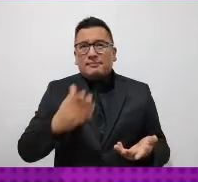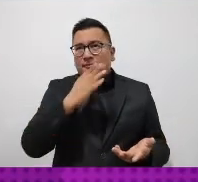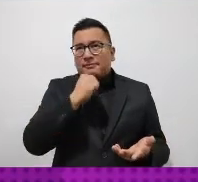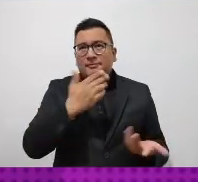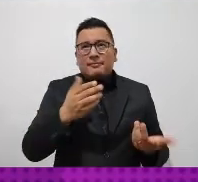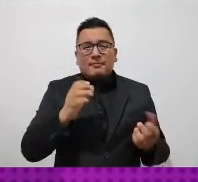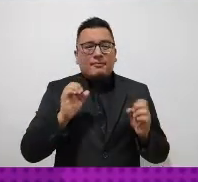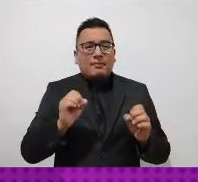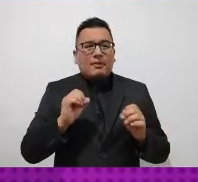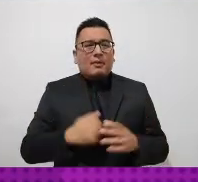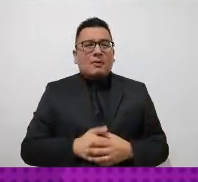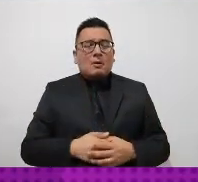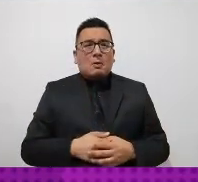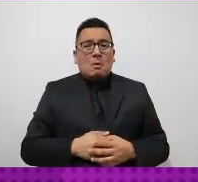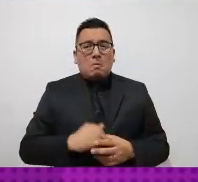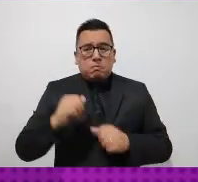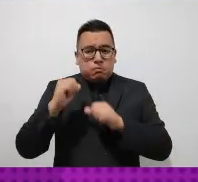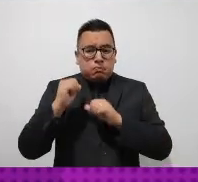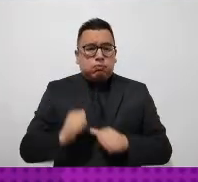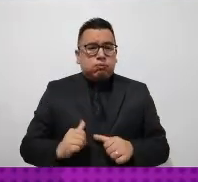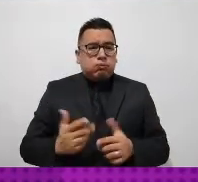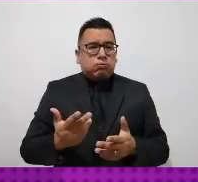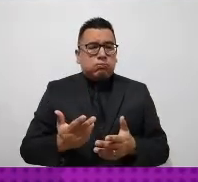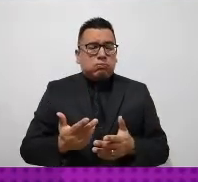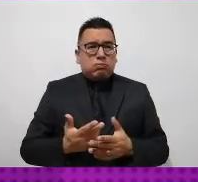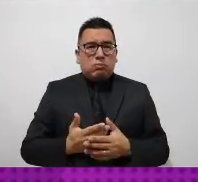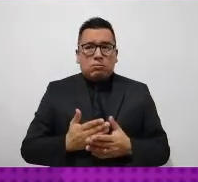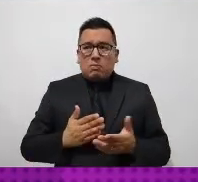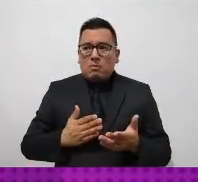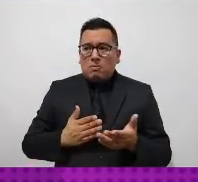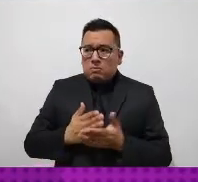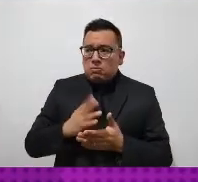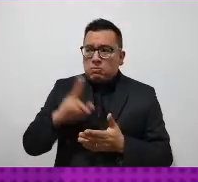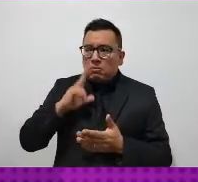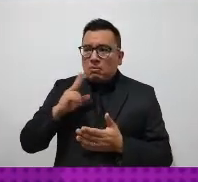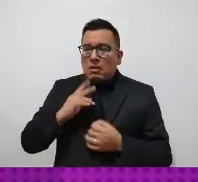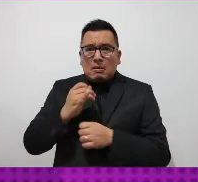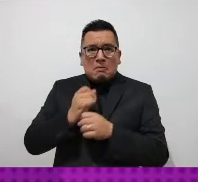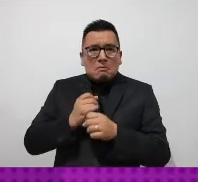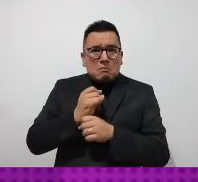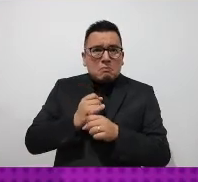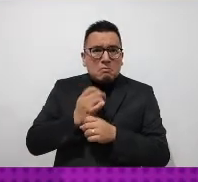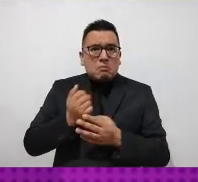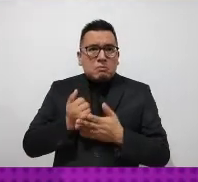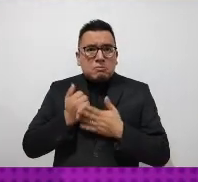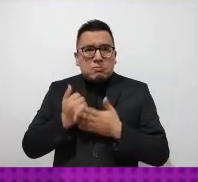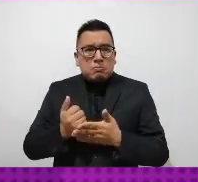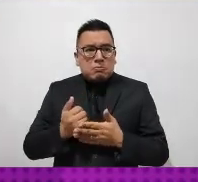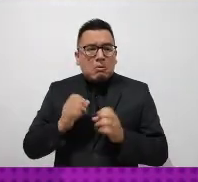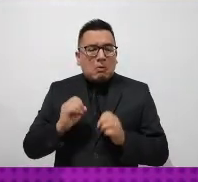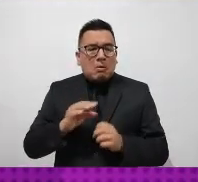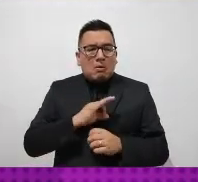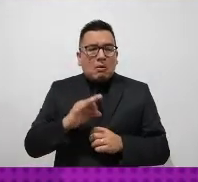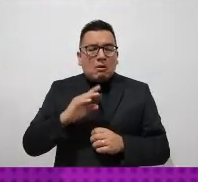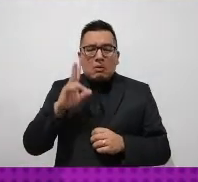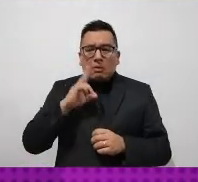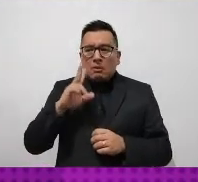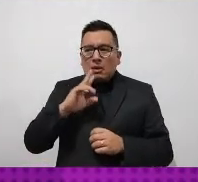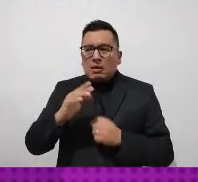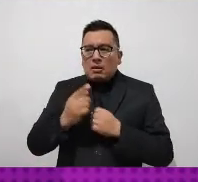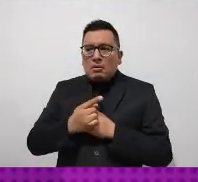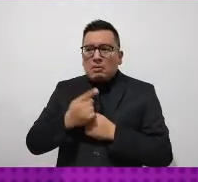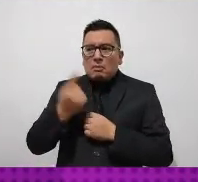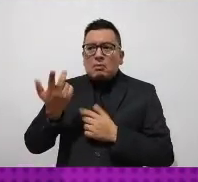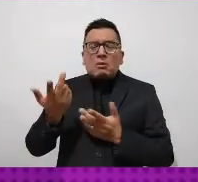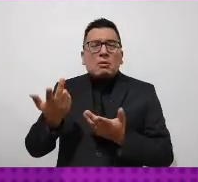exista un precedente y que las autoridades competentes entren a investigar, argumenten y justifiquen por qué